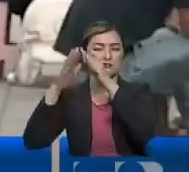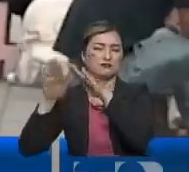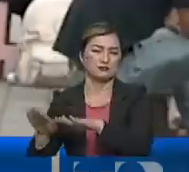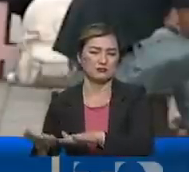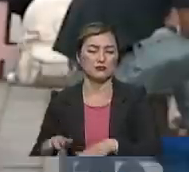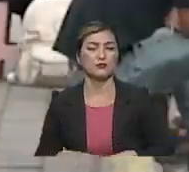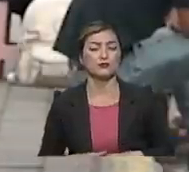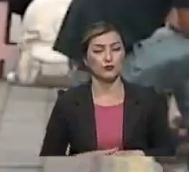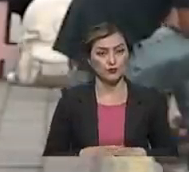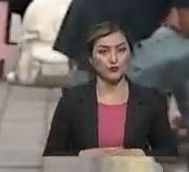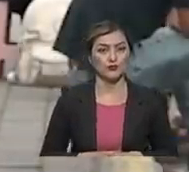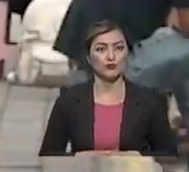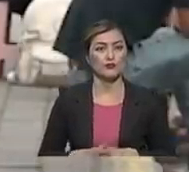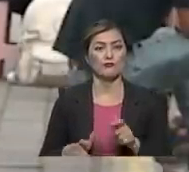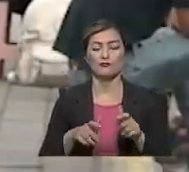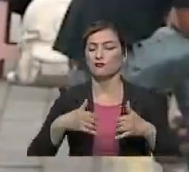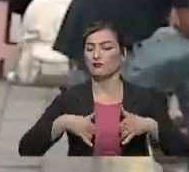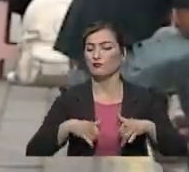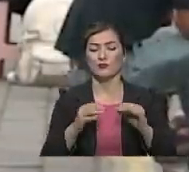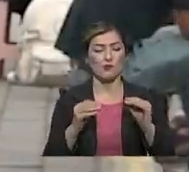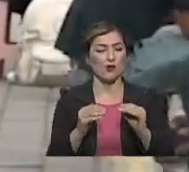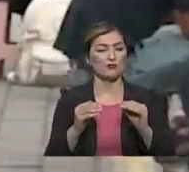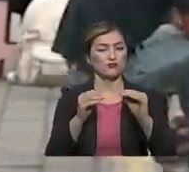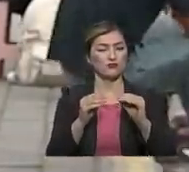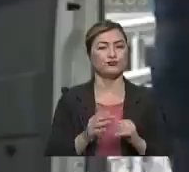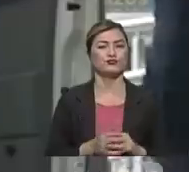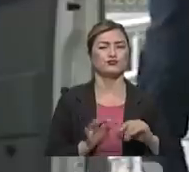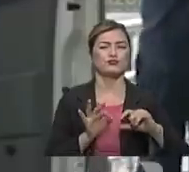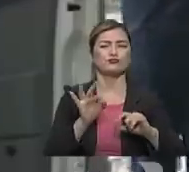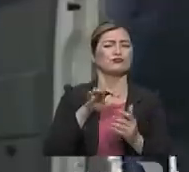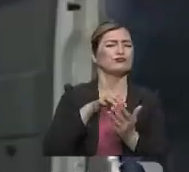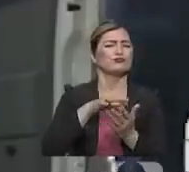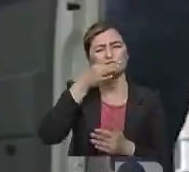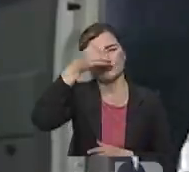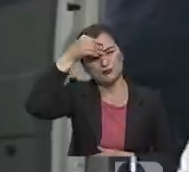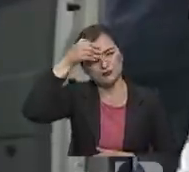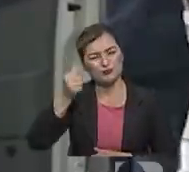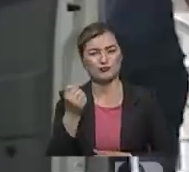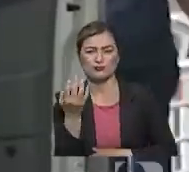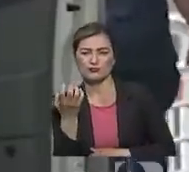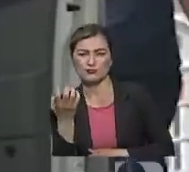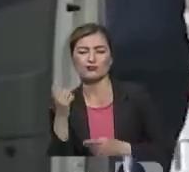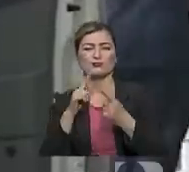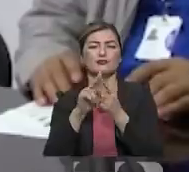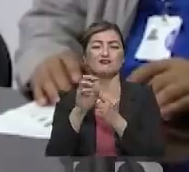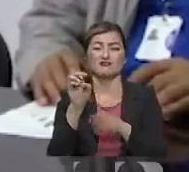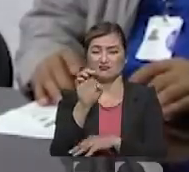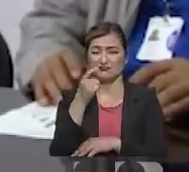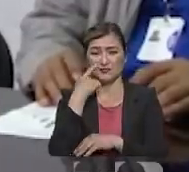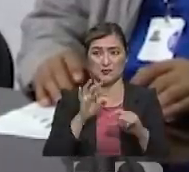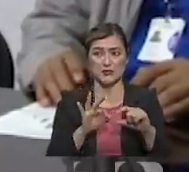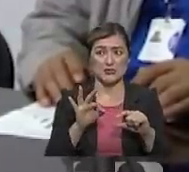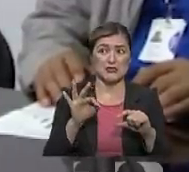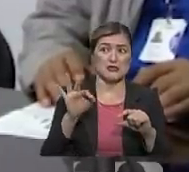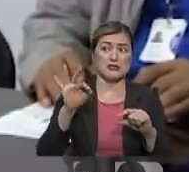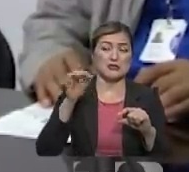casa. Se estima que los casos continúen en aumento y es que el pico más alto en la provincia de Sáchila sería entre el 14 al 20 de enero. Las